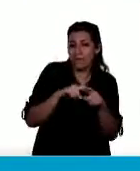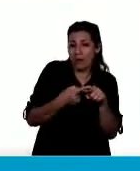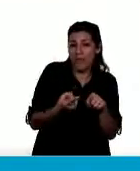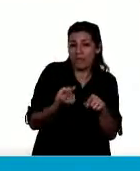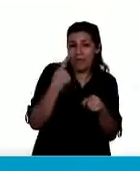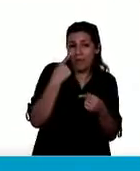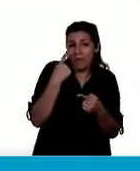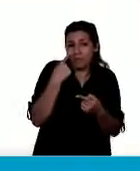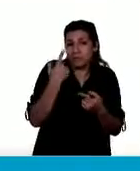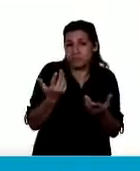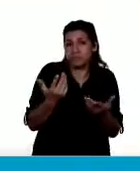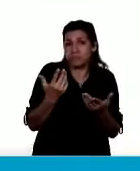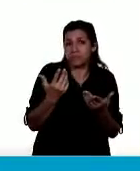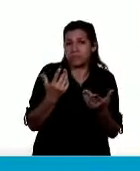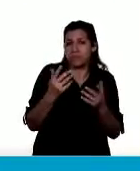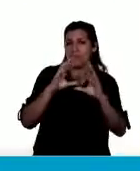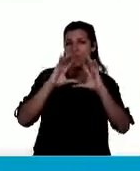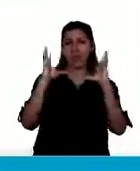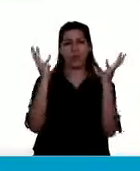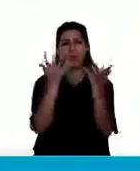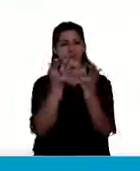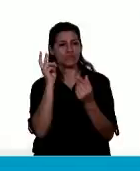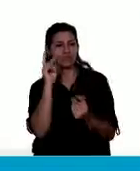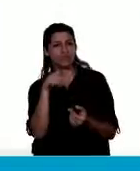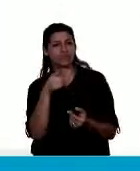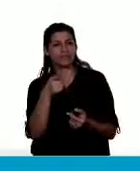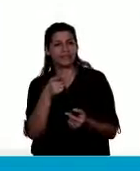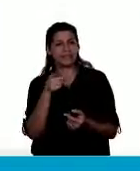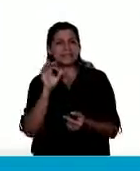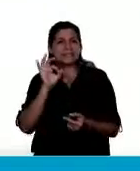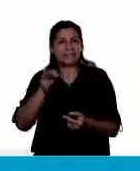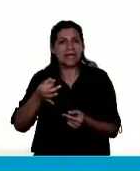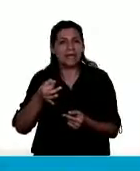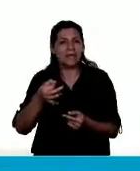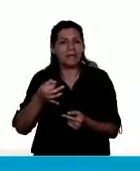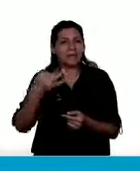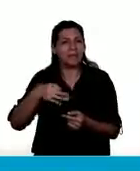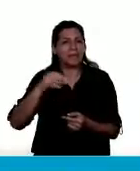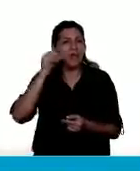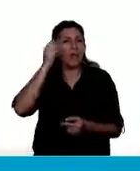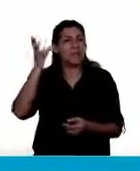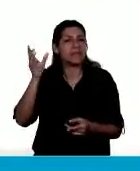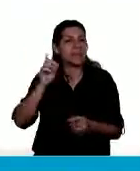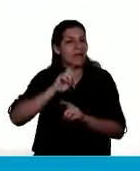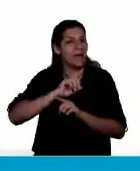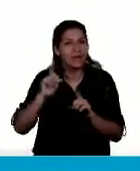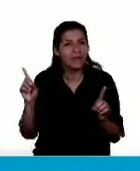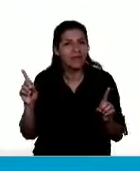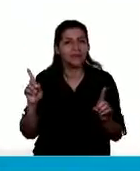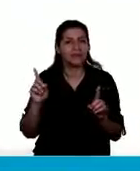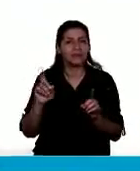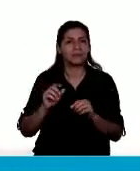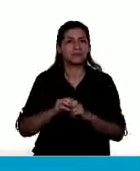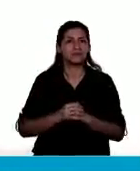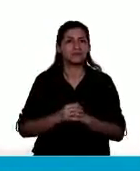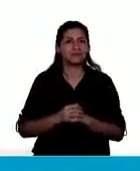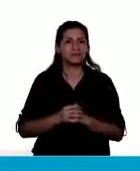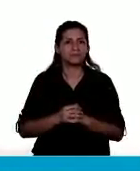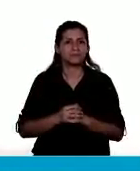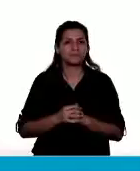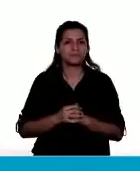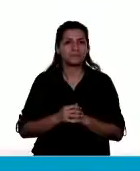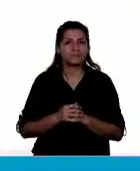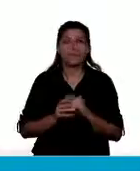a nivel mundial, hay que saber y no olvidarnos nunca, a pesar de los que siempre